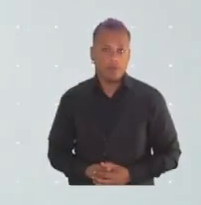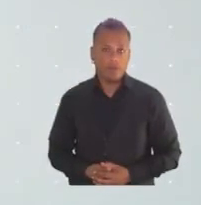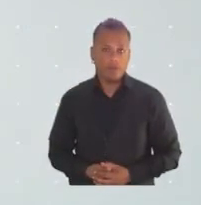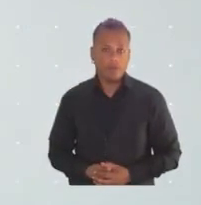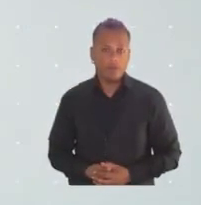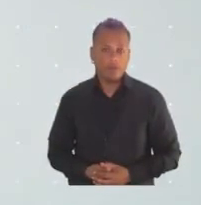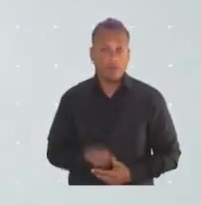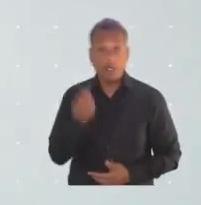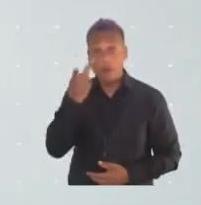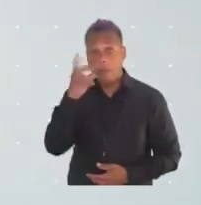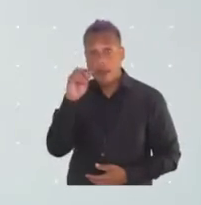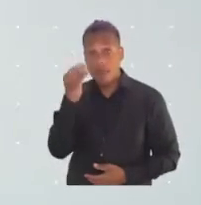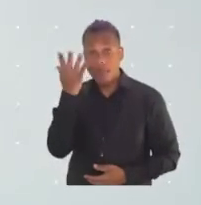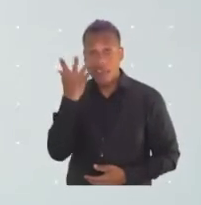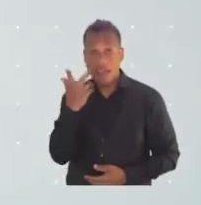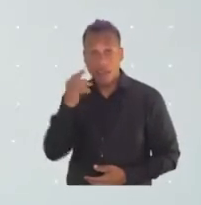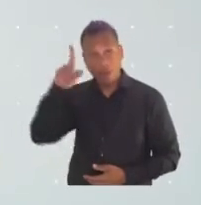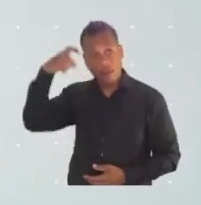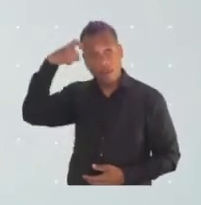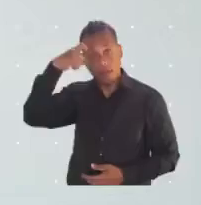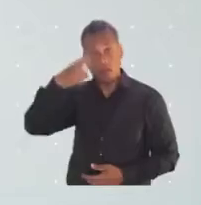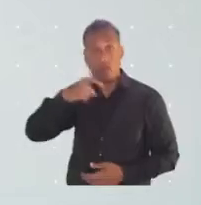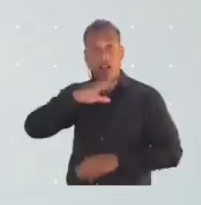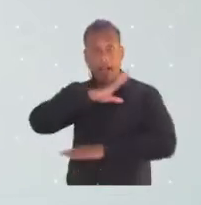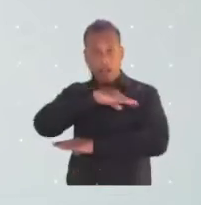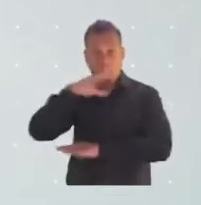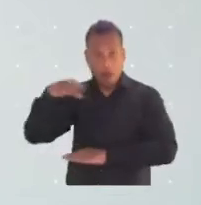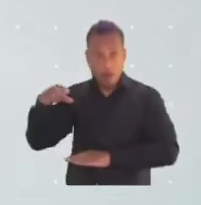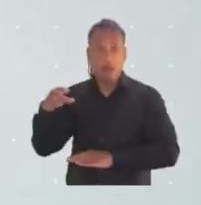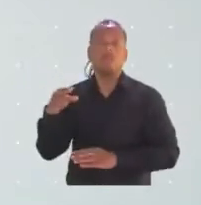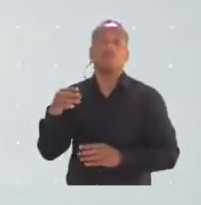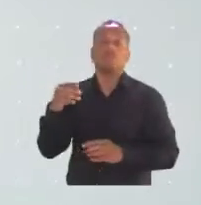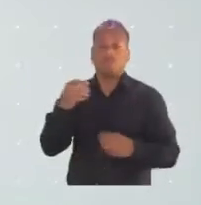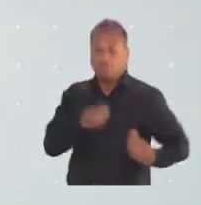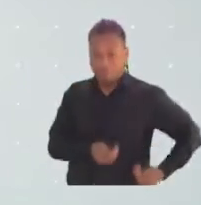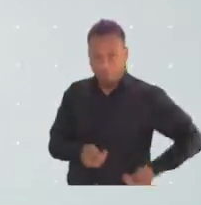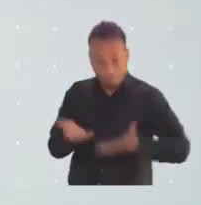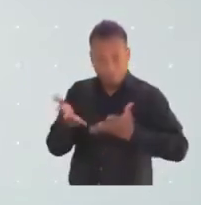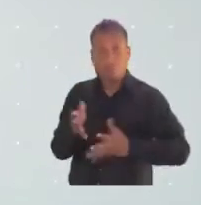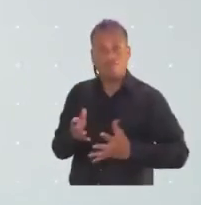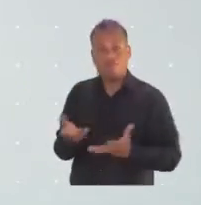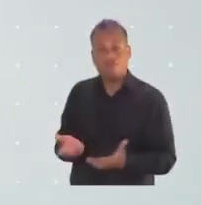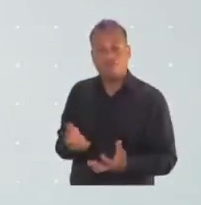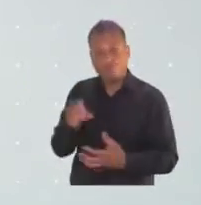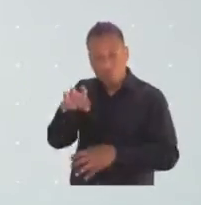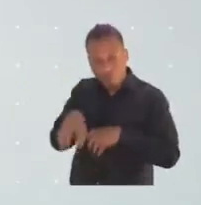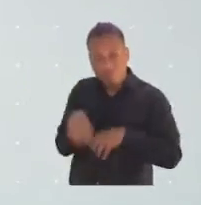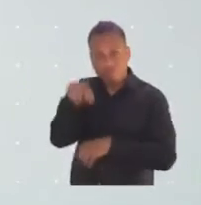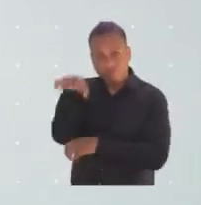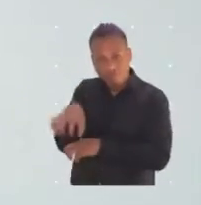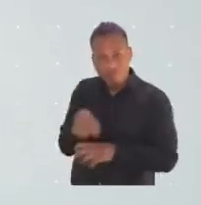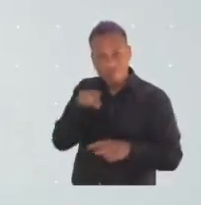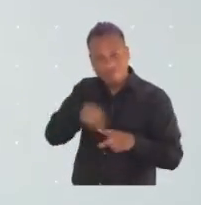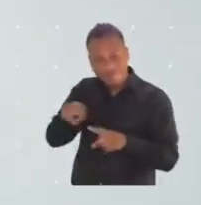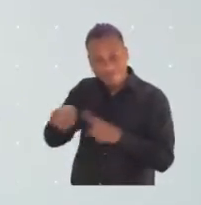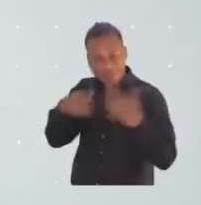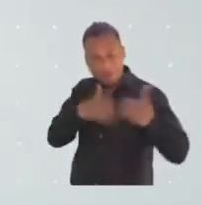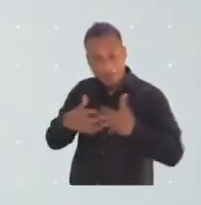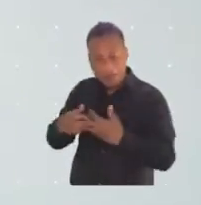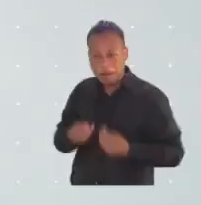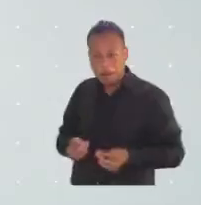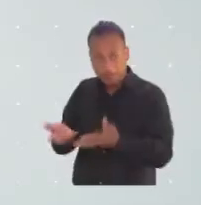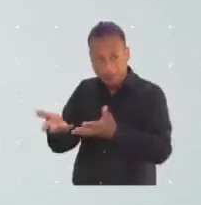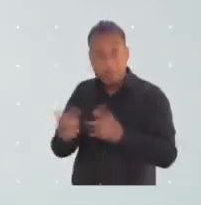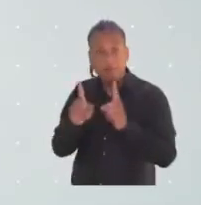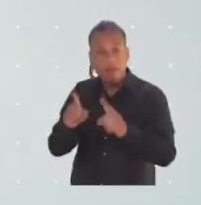Hace 20 días, la gobernación de Antioquia envió maquinaria para remover los escombros y el lodo. Sin embargo, esos